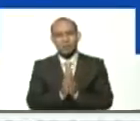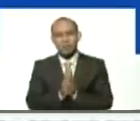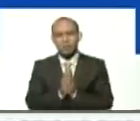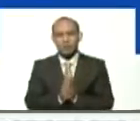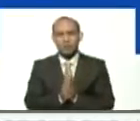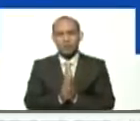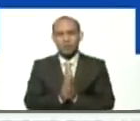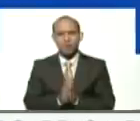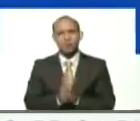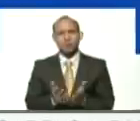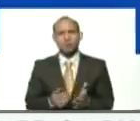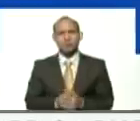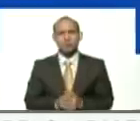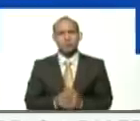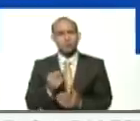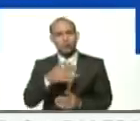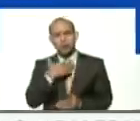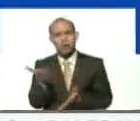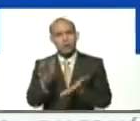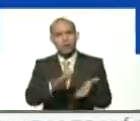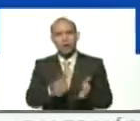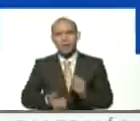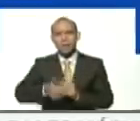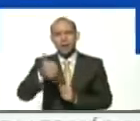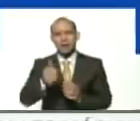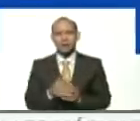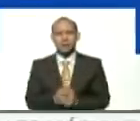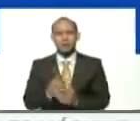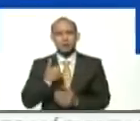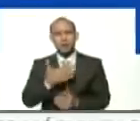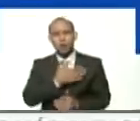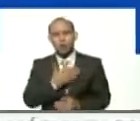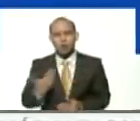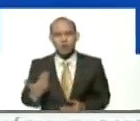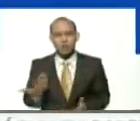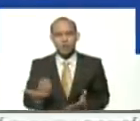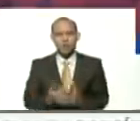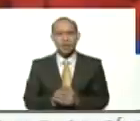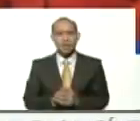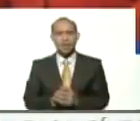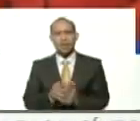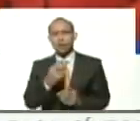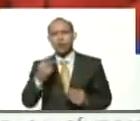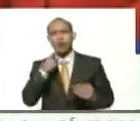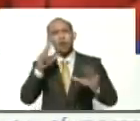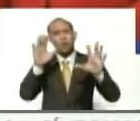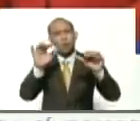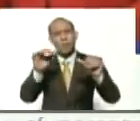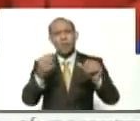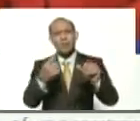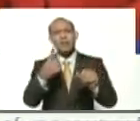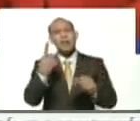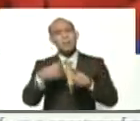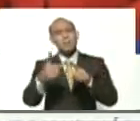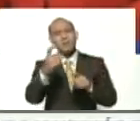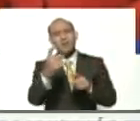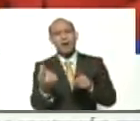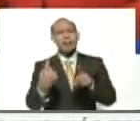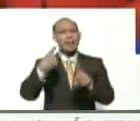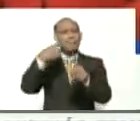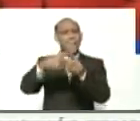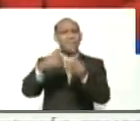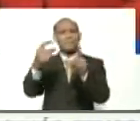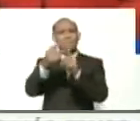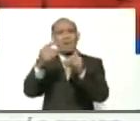un desenlace fatal bueno quería despedirme sin ratificar las palabras del